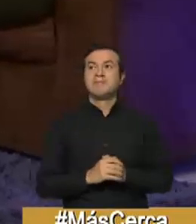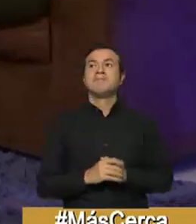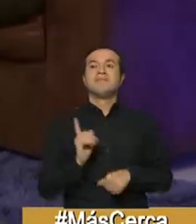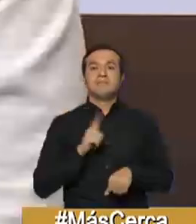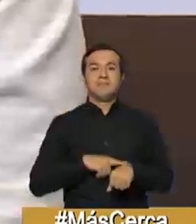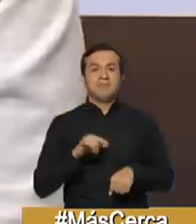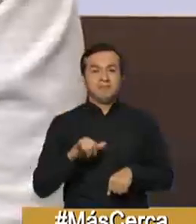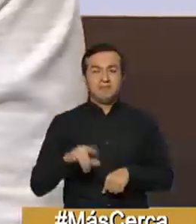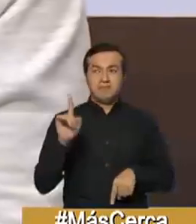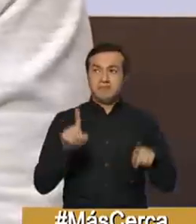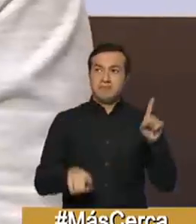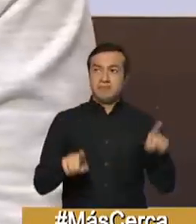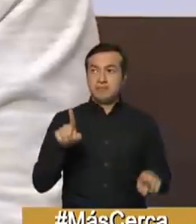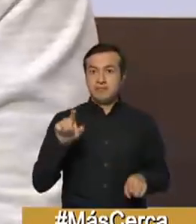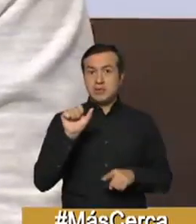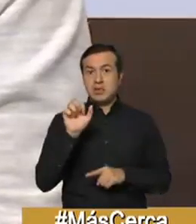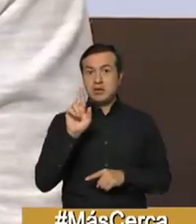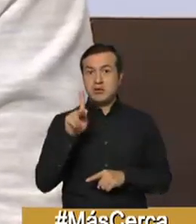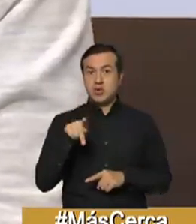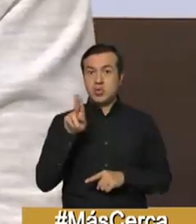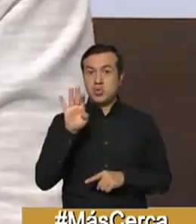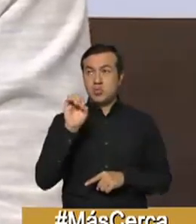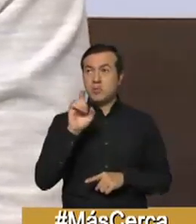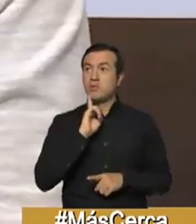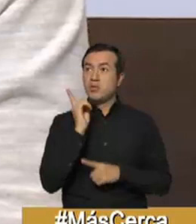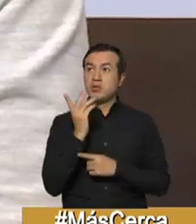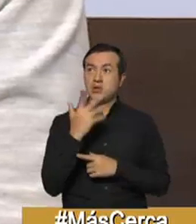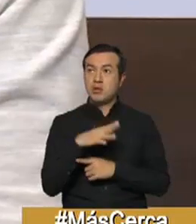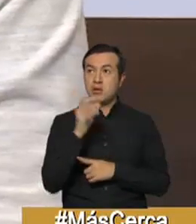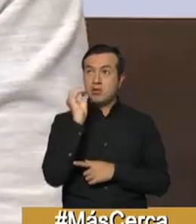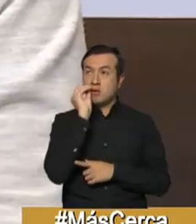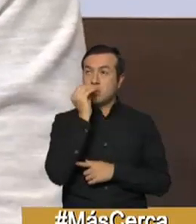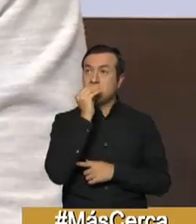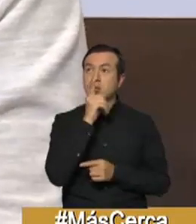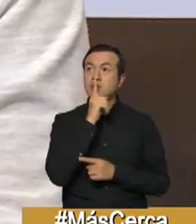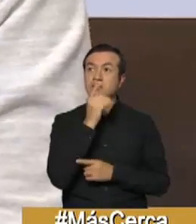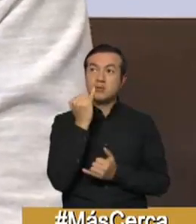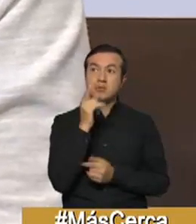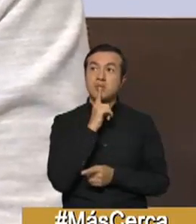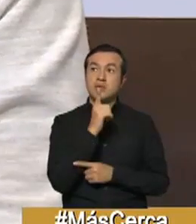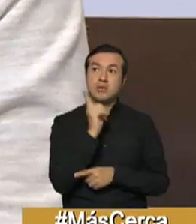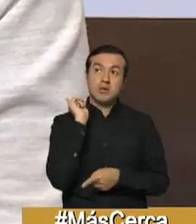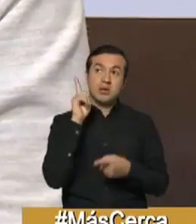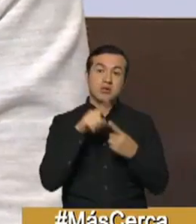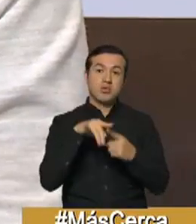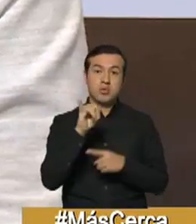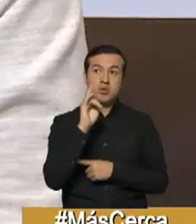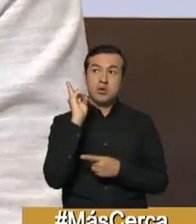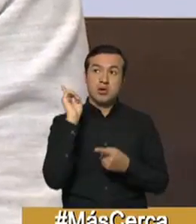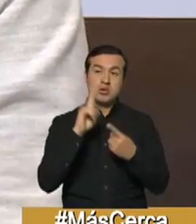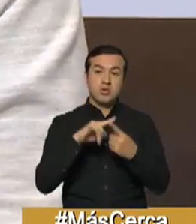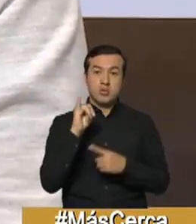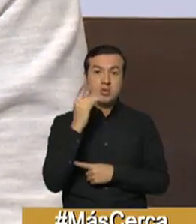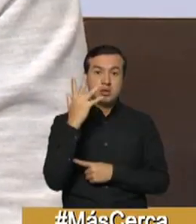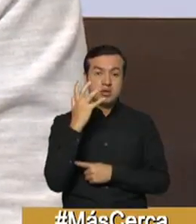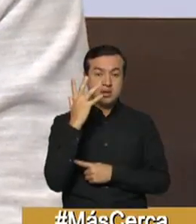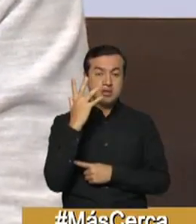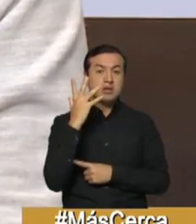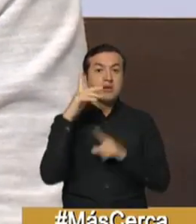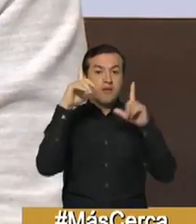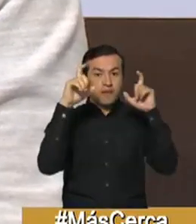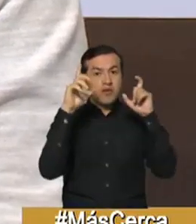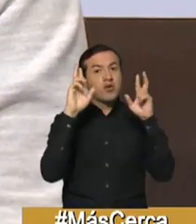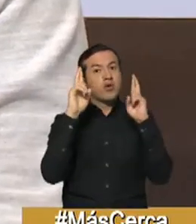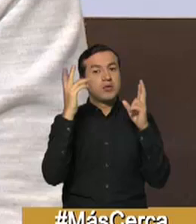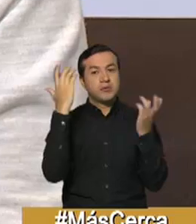tiempo, porque hay arupos que ya están terminando su floración y es el momento oportuno, pero tienen hasta este jueves, que es el 15, ¿no? Para enviar sus fotos,